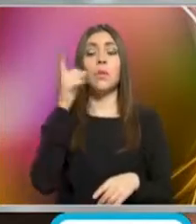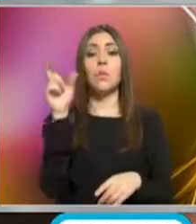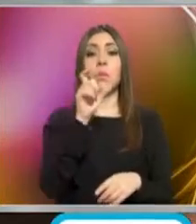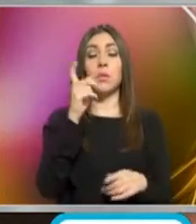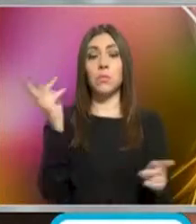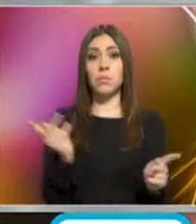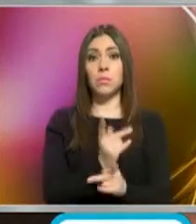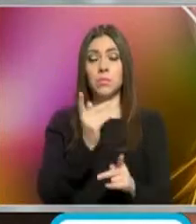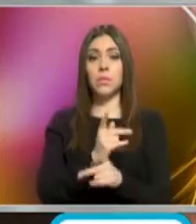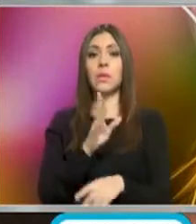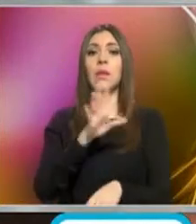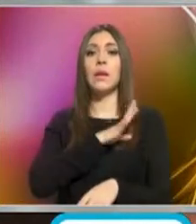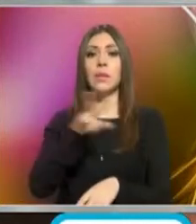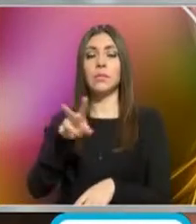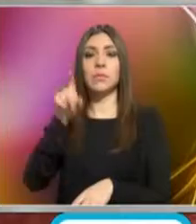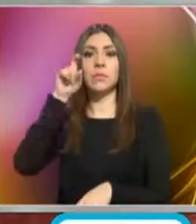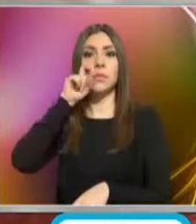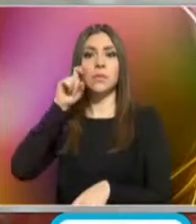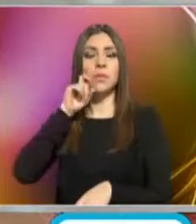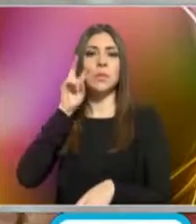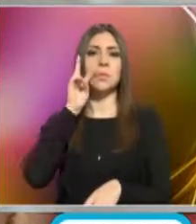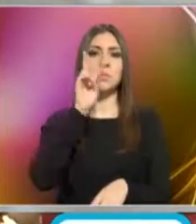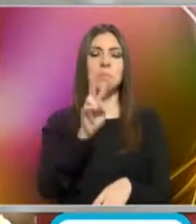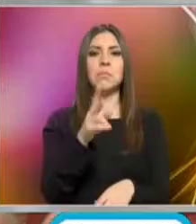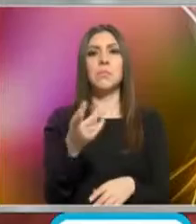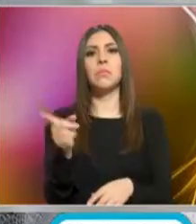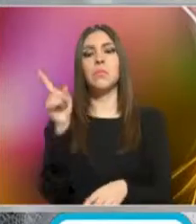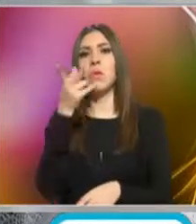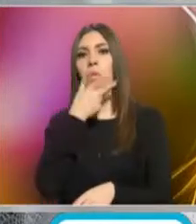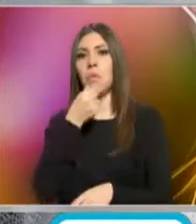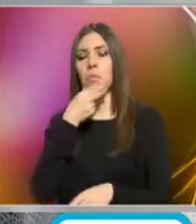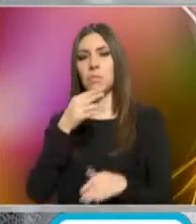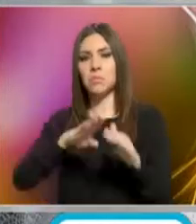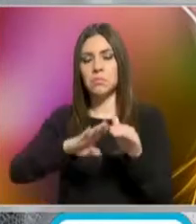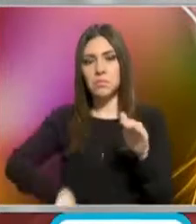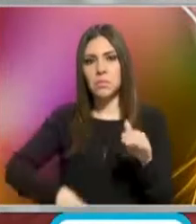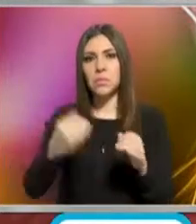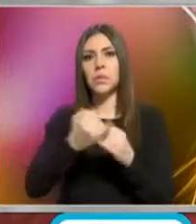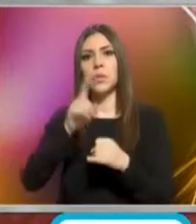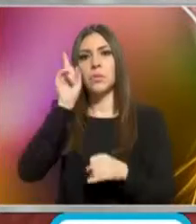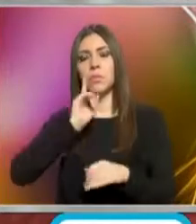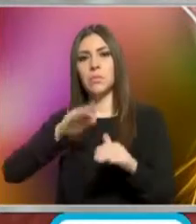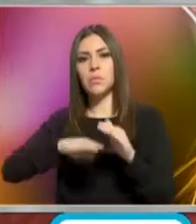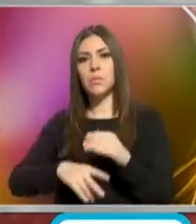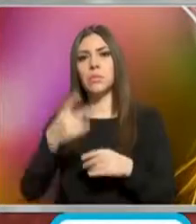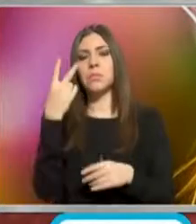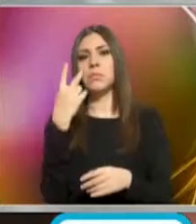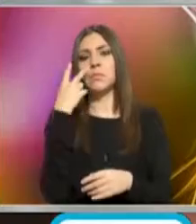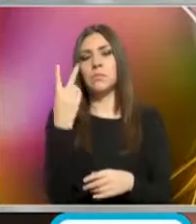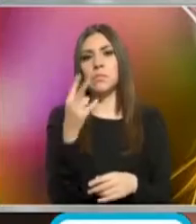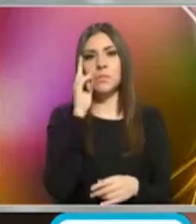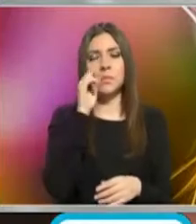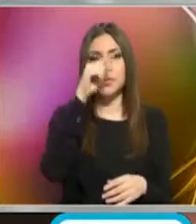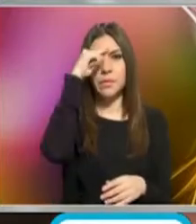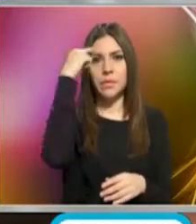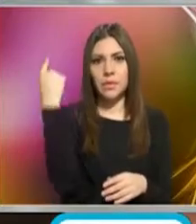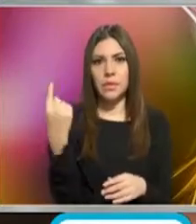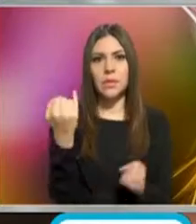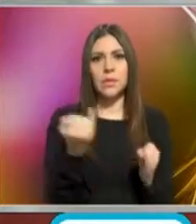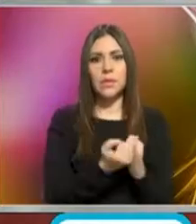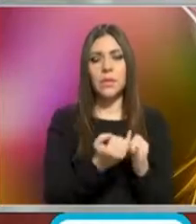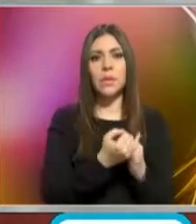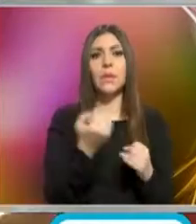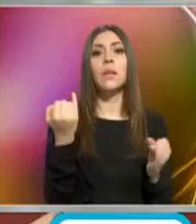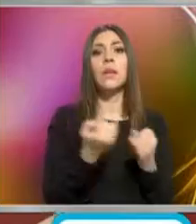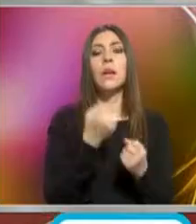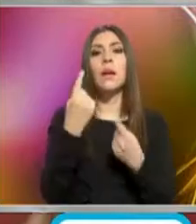genitales masculinos y femeninos a todo lo que da en primer cuadro. Ok. En el erotismo no tenemos ese tipo de imágenes, ¿no? Generalmente están asociados